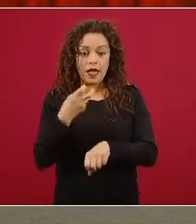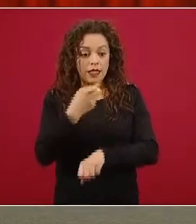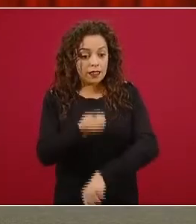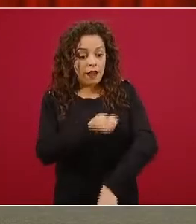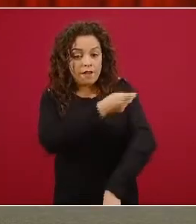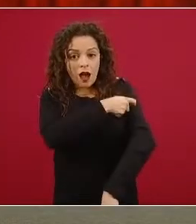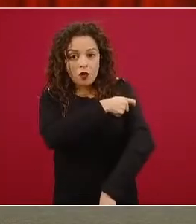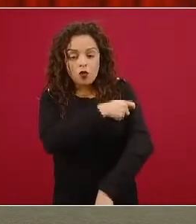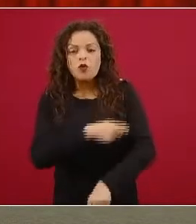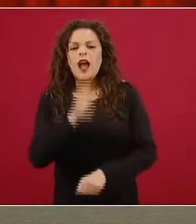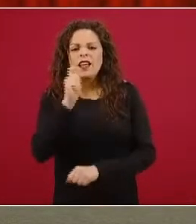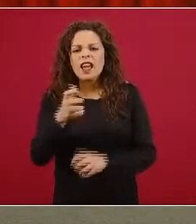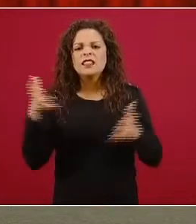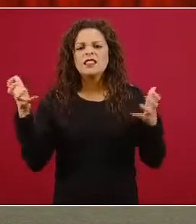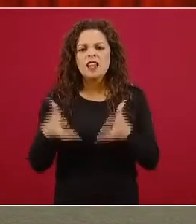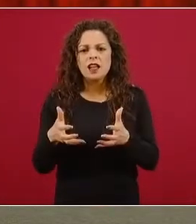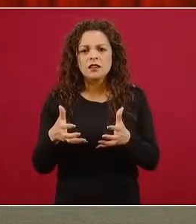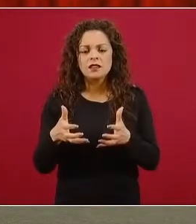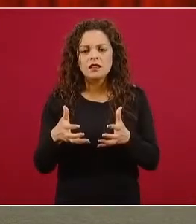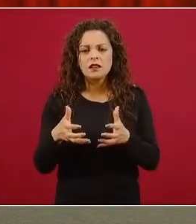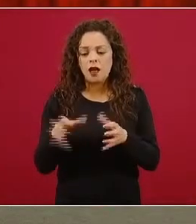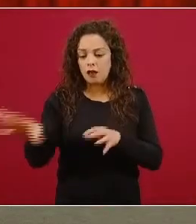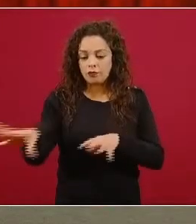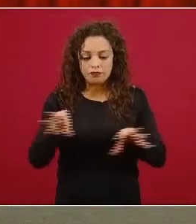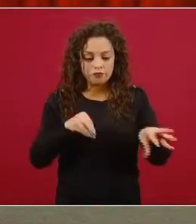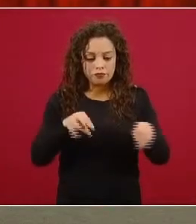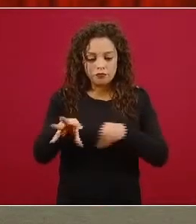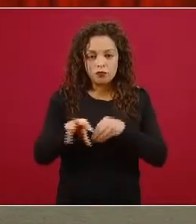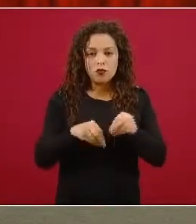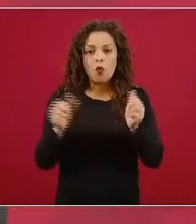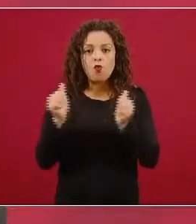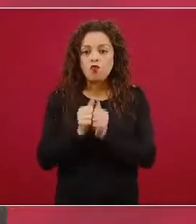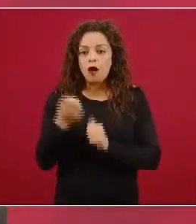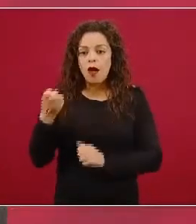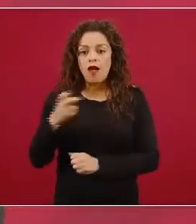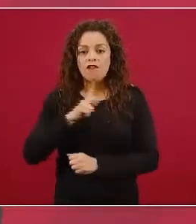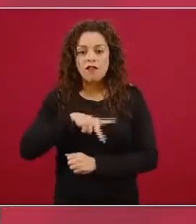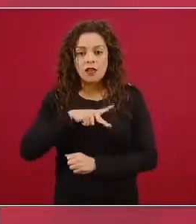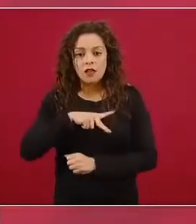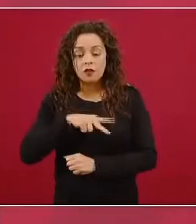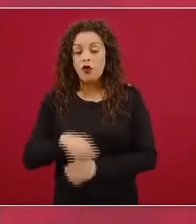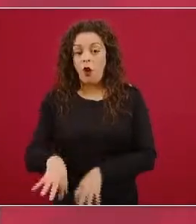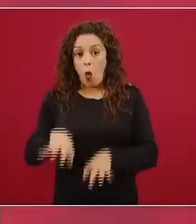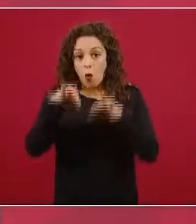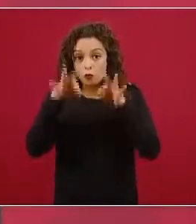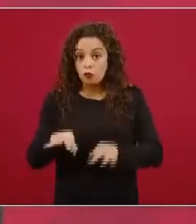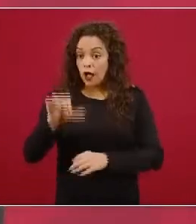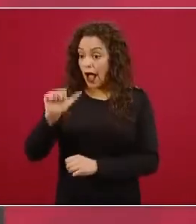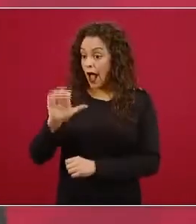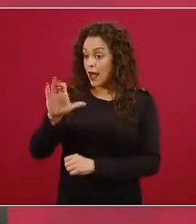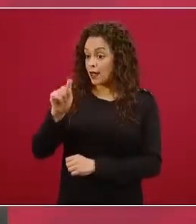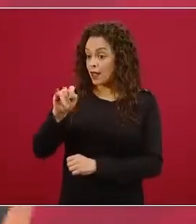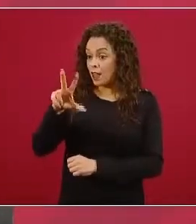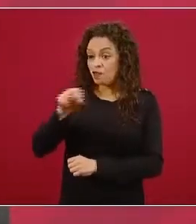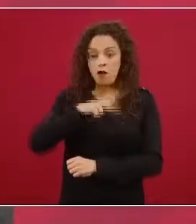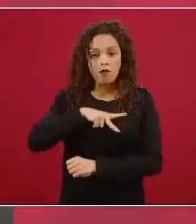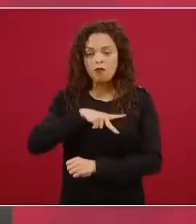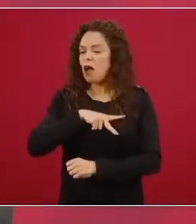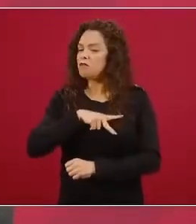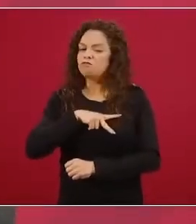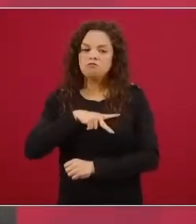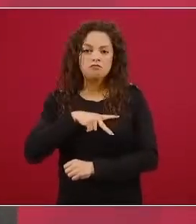está fabricada con fragmentos del virus. El virus no está activo, ni puede